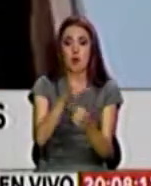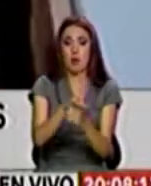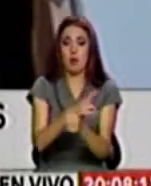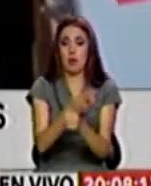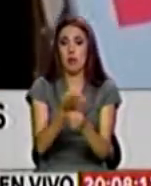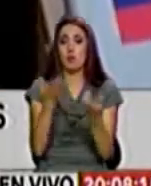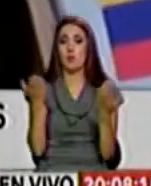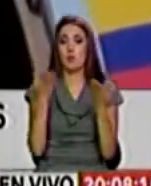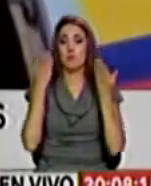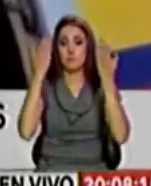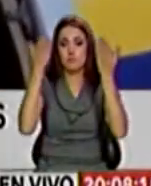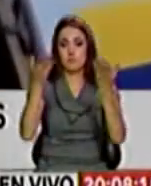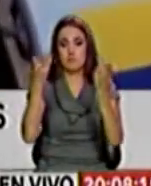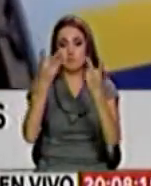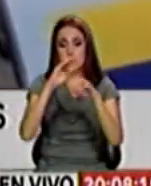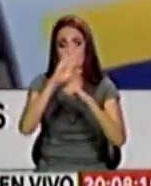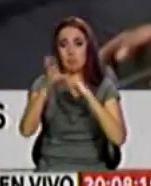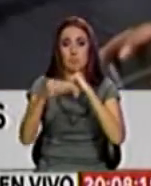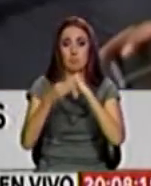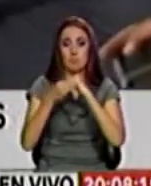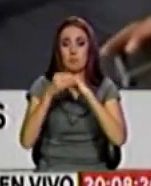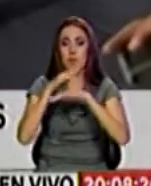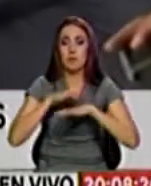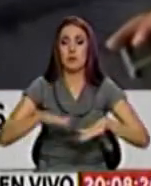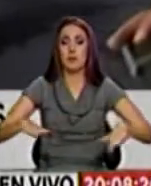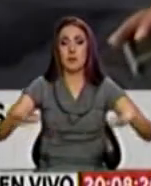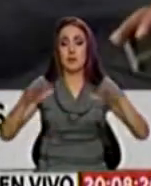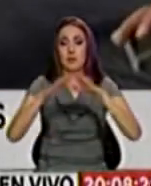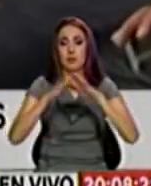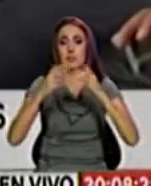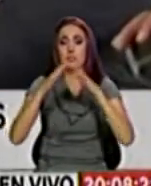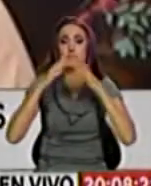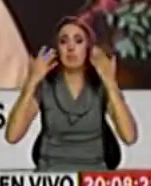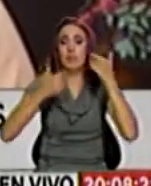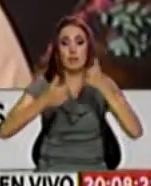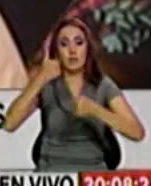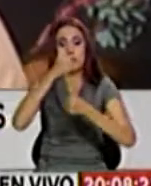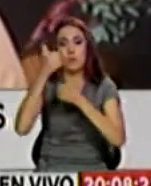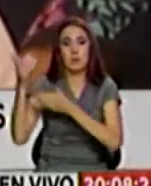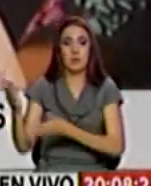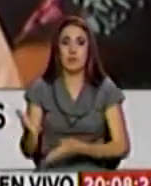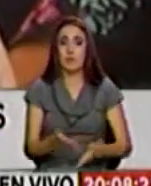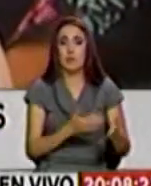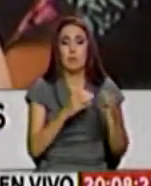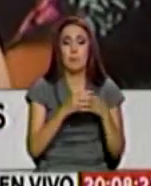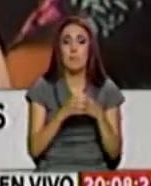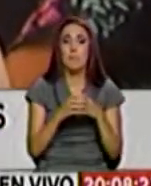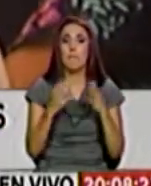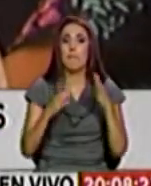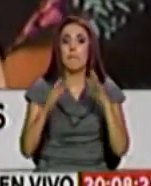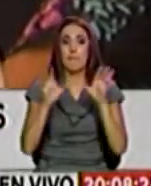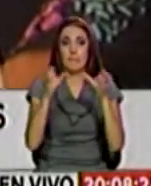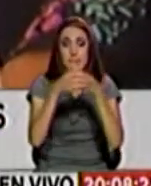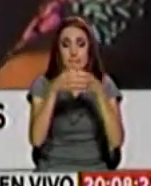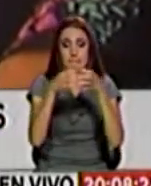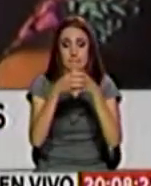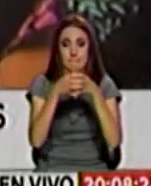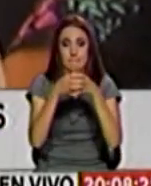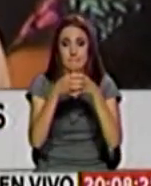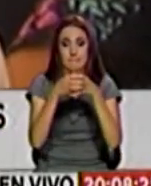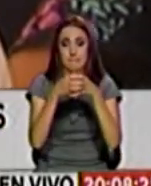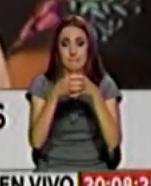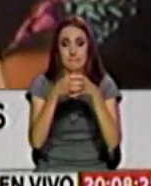anterior, además del acceso de Ecuador al financiamiento con multilaterales. La próxima semana, dentro de la Comisión de Desarrollo